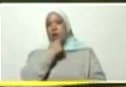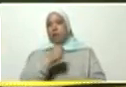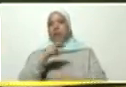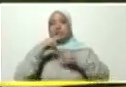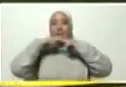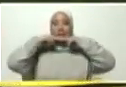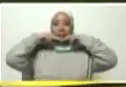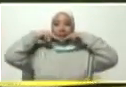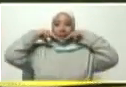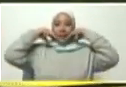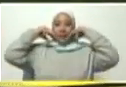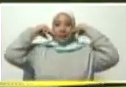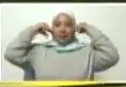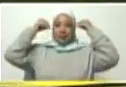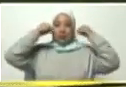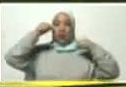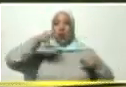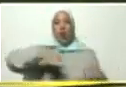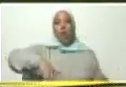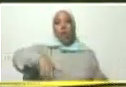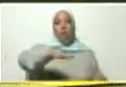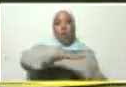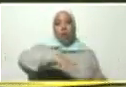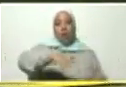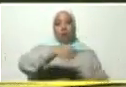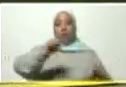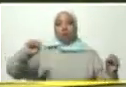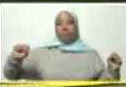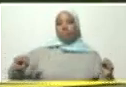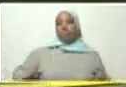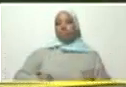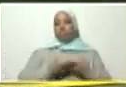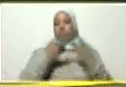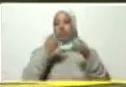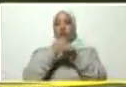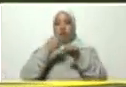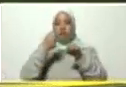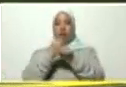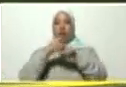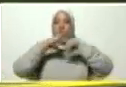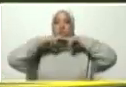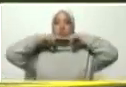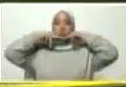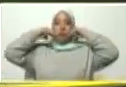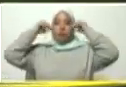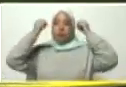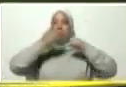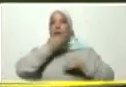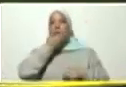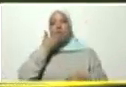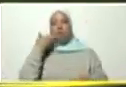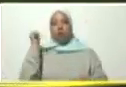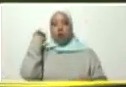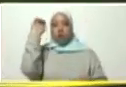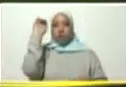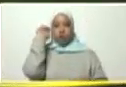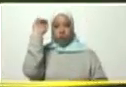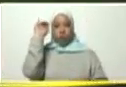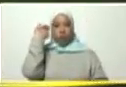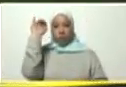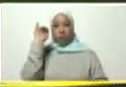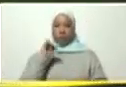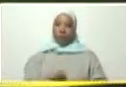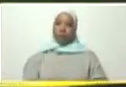sonrisa regalarle al pueblo una sonrisa de Esperanza de trabajo de mejoría hacia el futuro